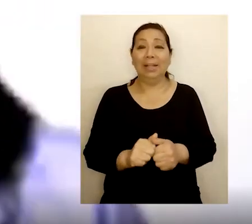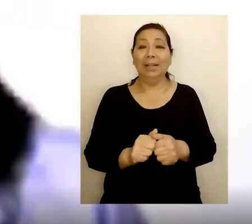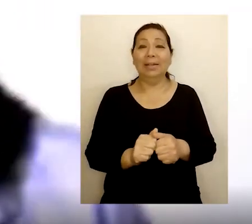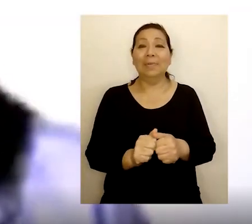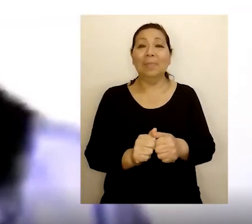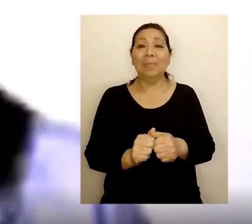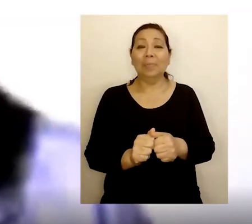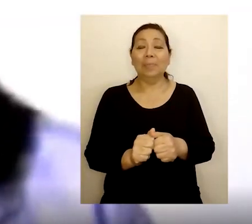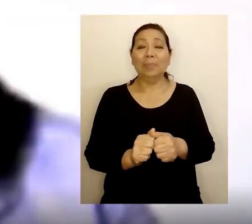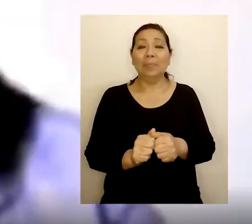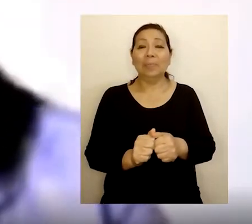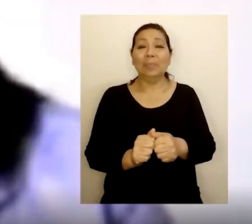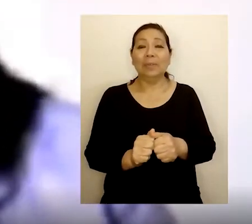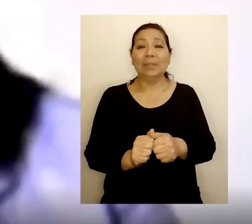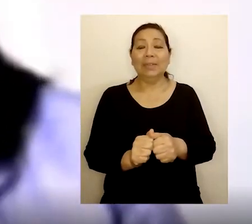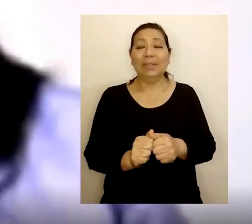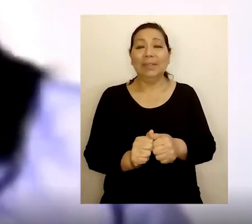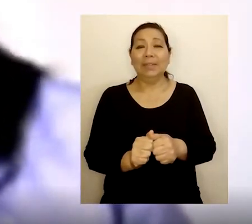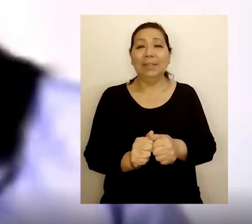Anticorrupción.